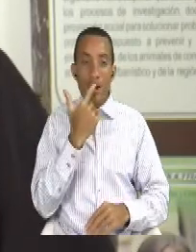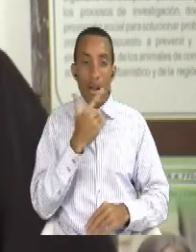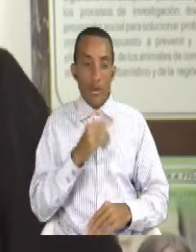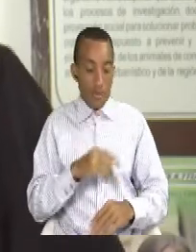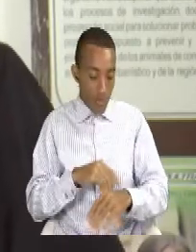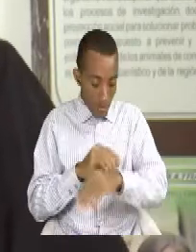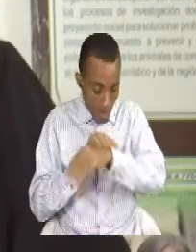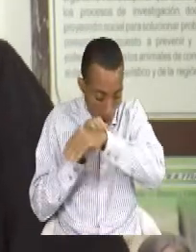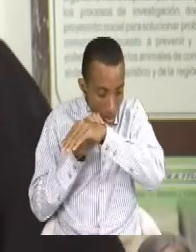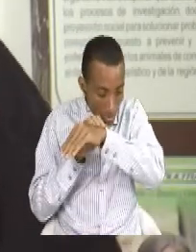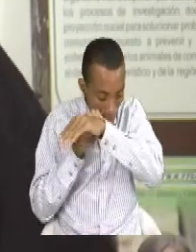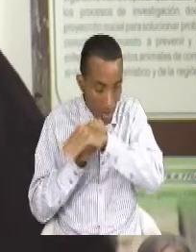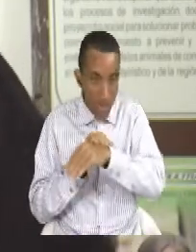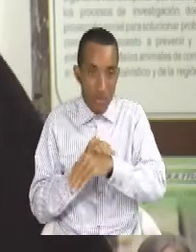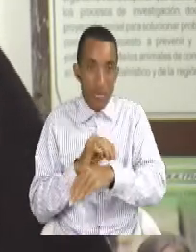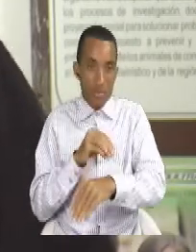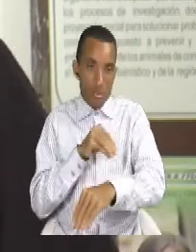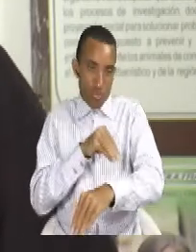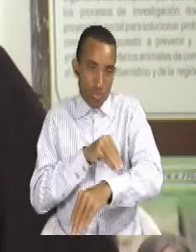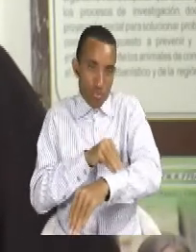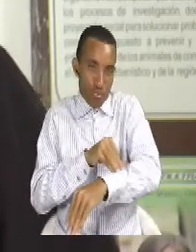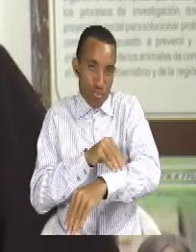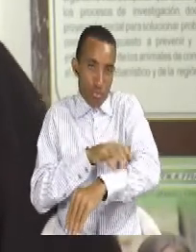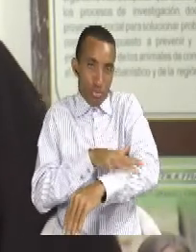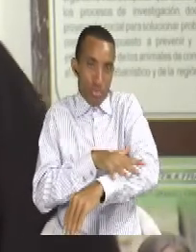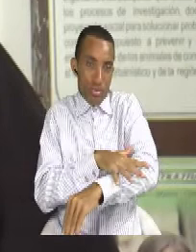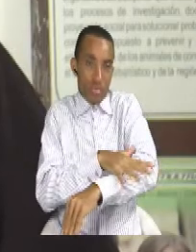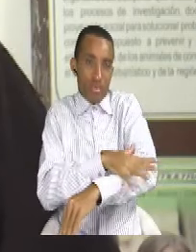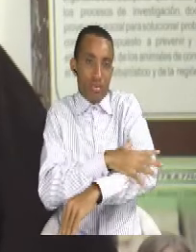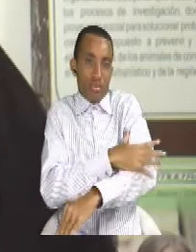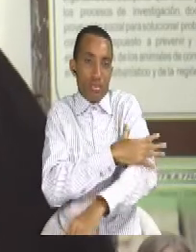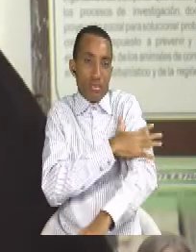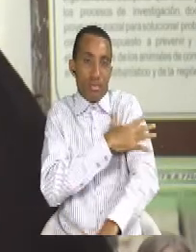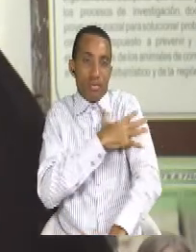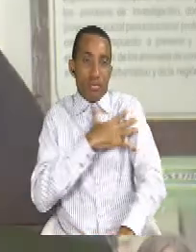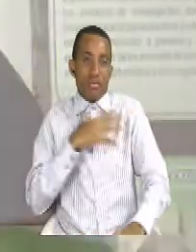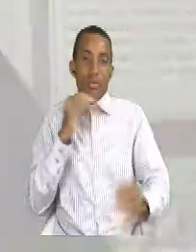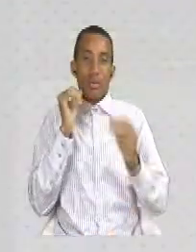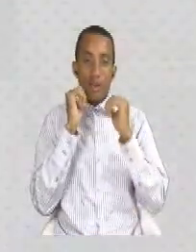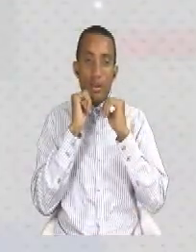a inocularse por la herida y a generar una infección más grave.